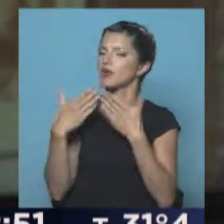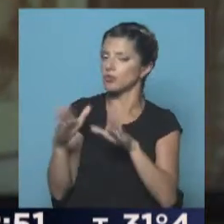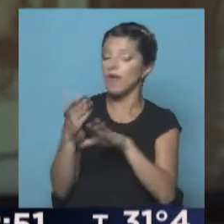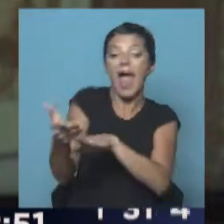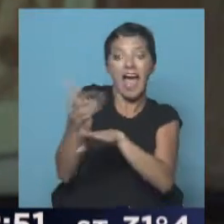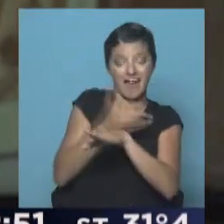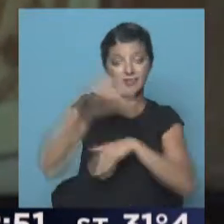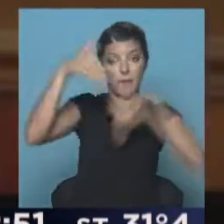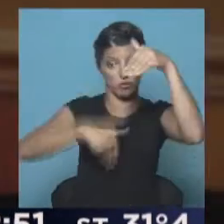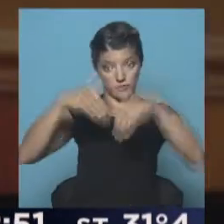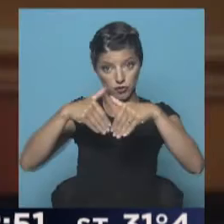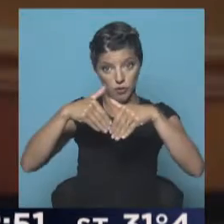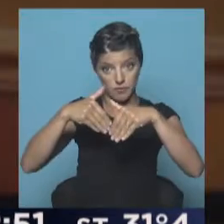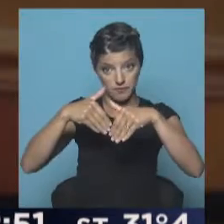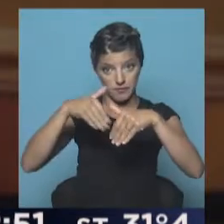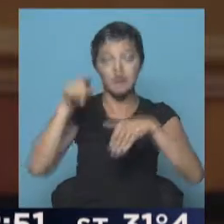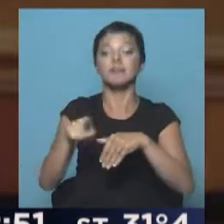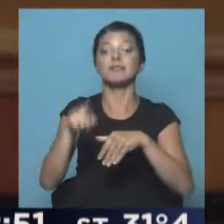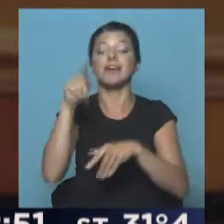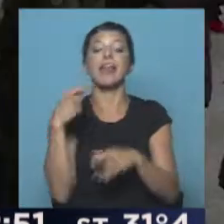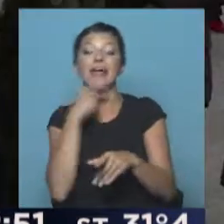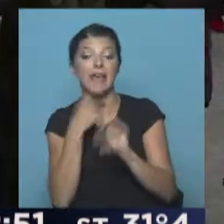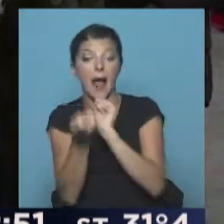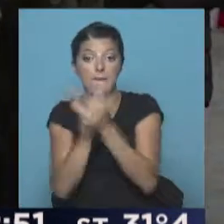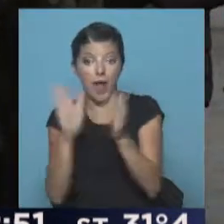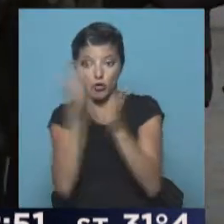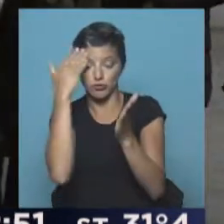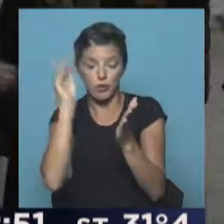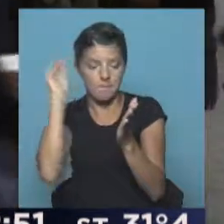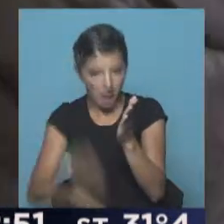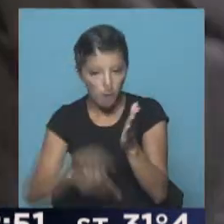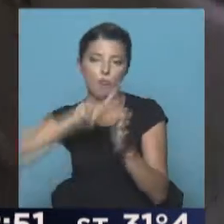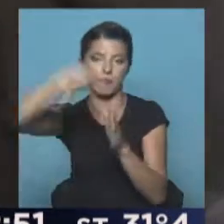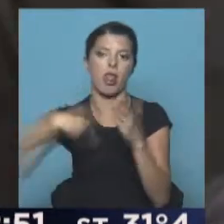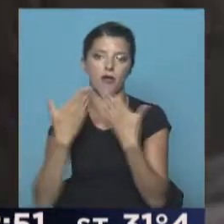del referéndum constitucional en donde su apuesta perdió.